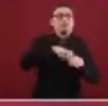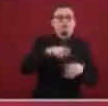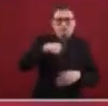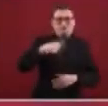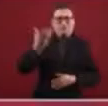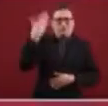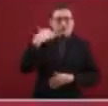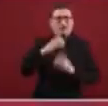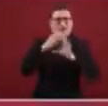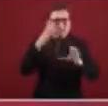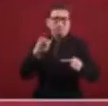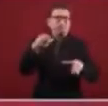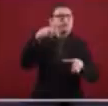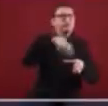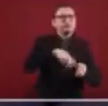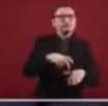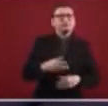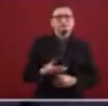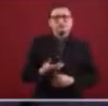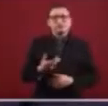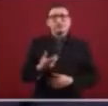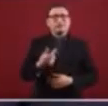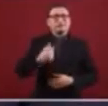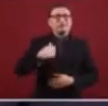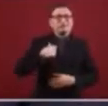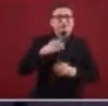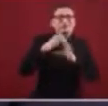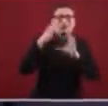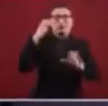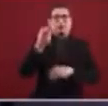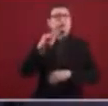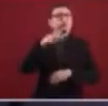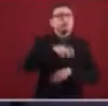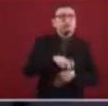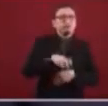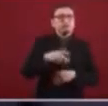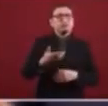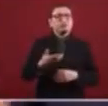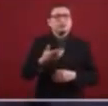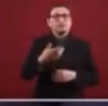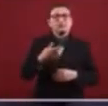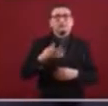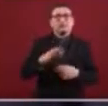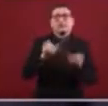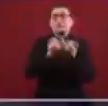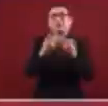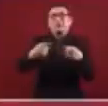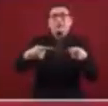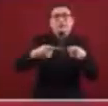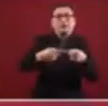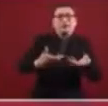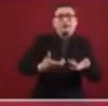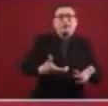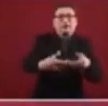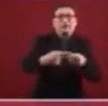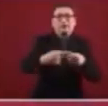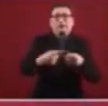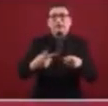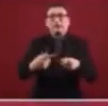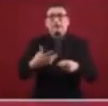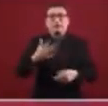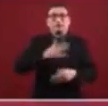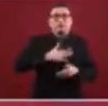subía a los camiones urbanos en las esquinas con